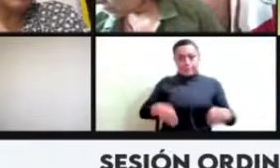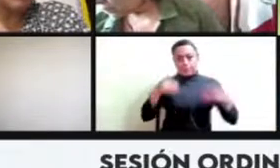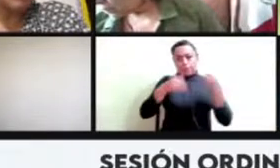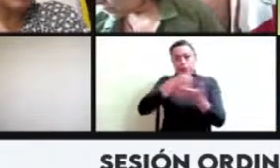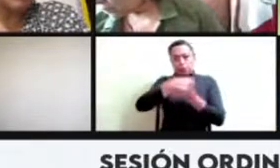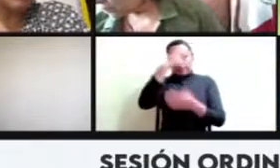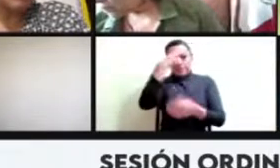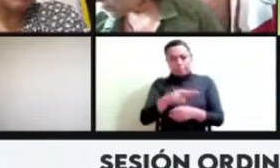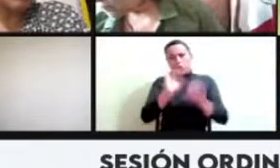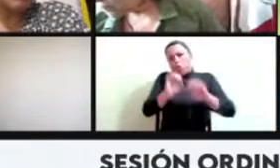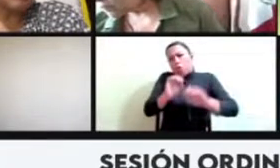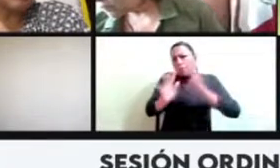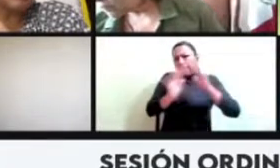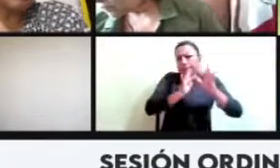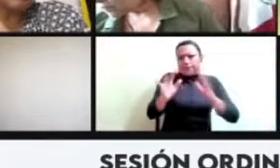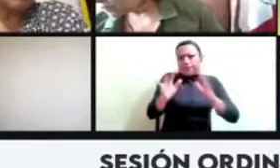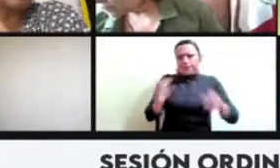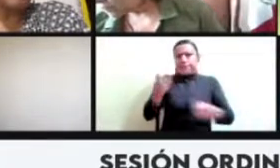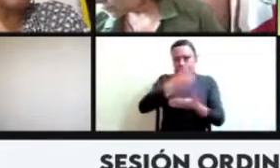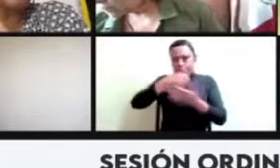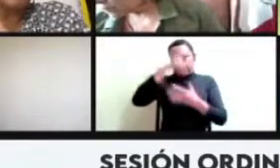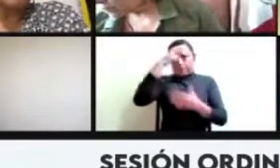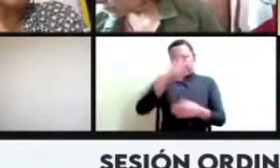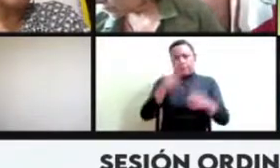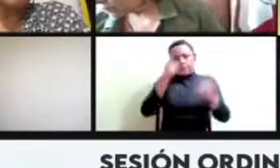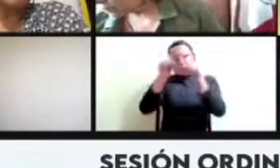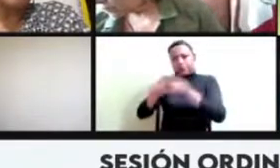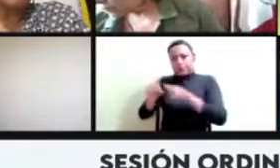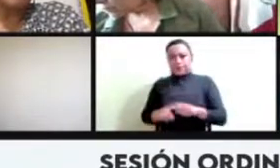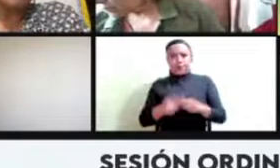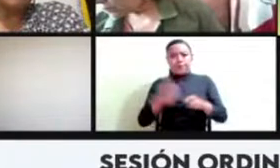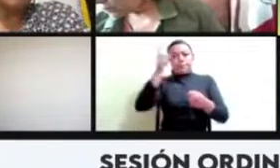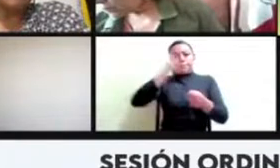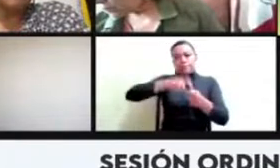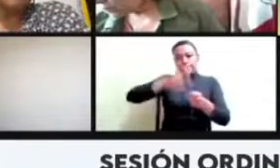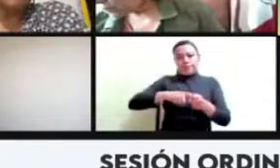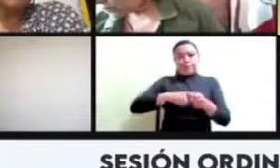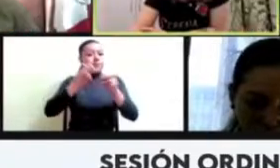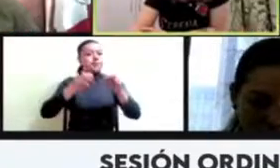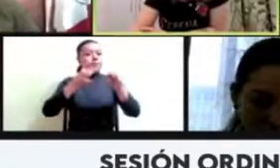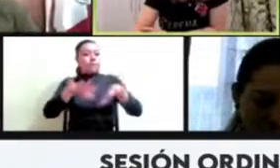diversas integrantes del Parlamento de Mujeres de la Ciudad de México trabajaron en